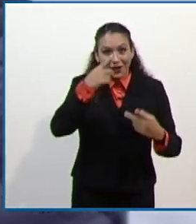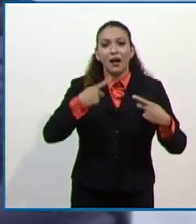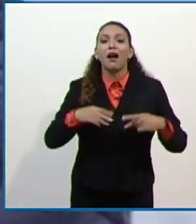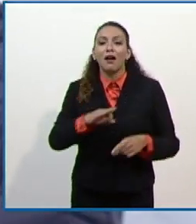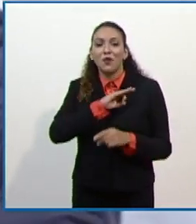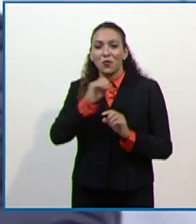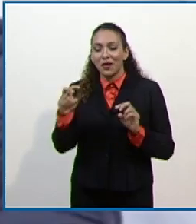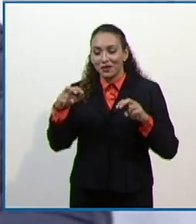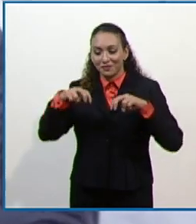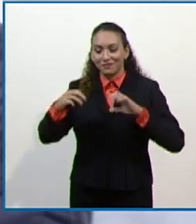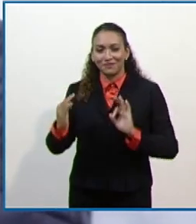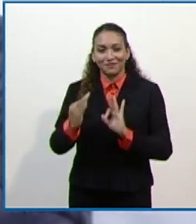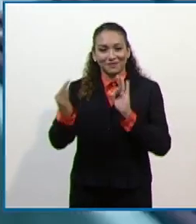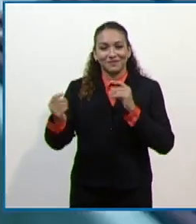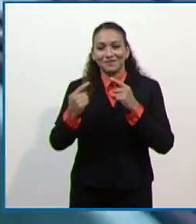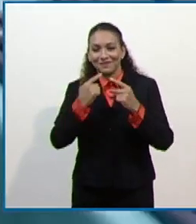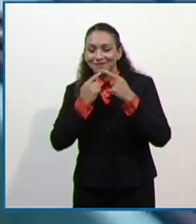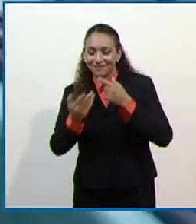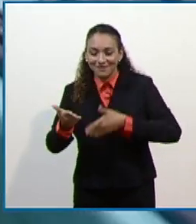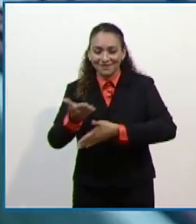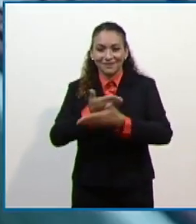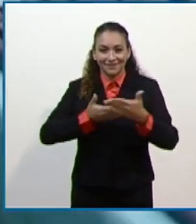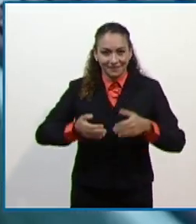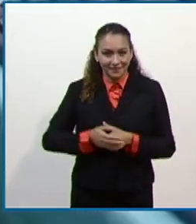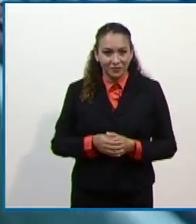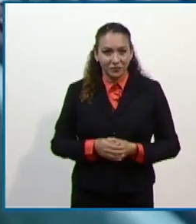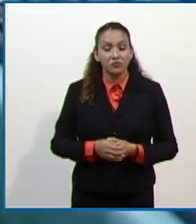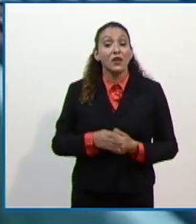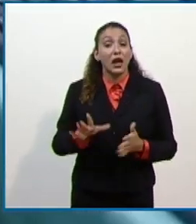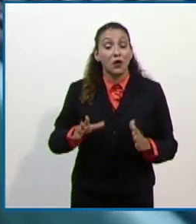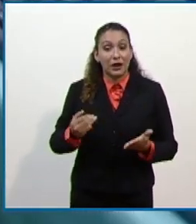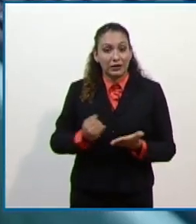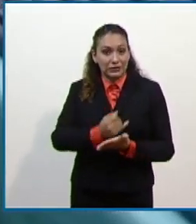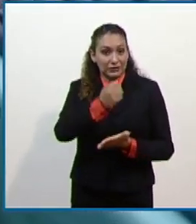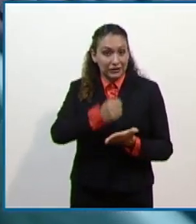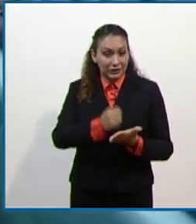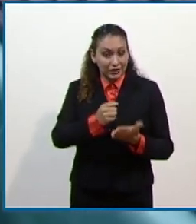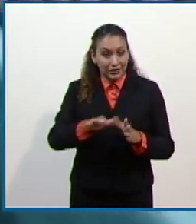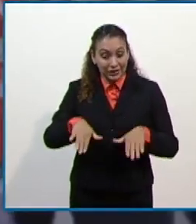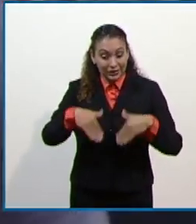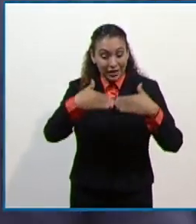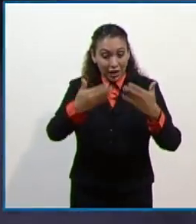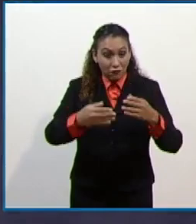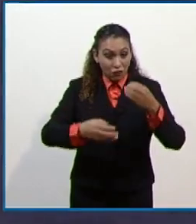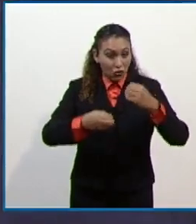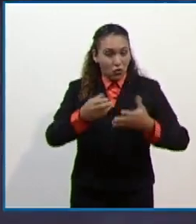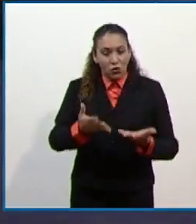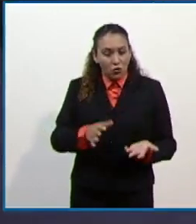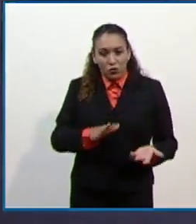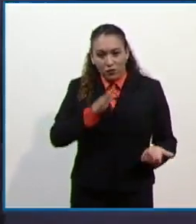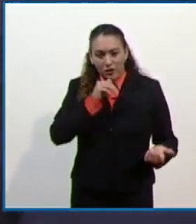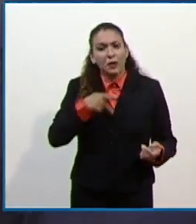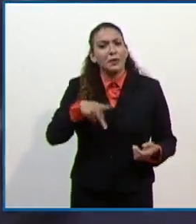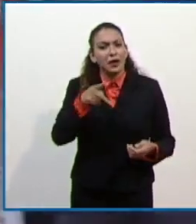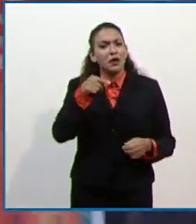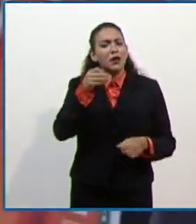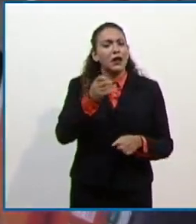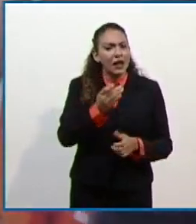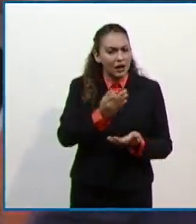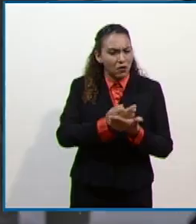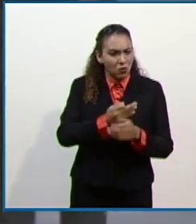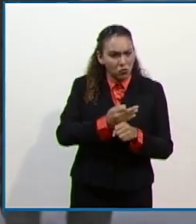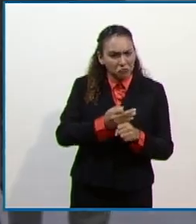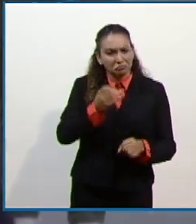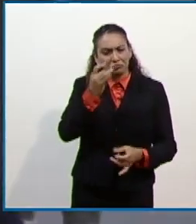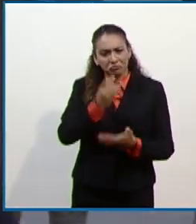diálogo y la conciliación. Si bien en ningún caso se podrá dictar sentencia fuera de la sede de los tribunales unitarios agrarios, el Pleno del